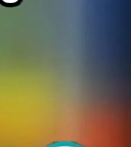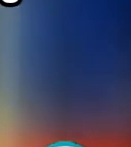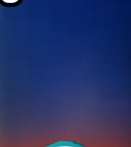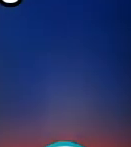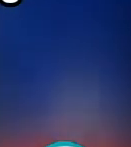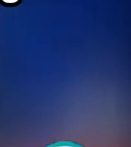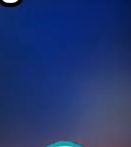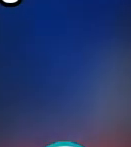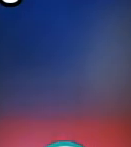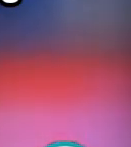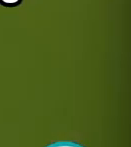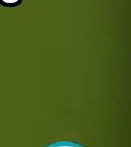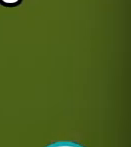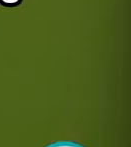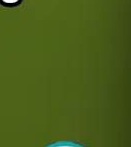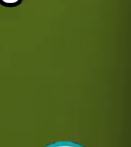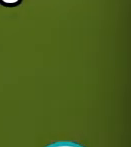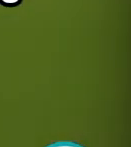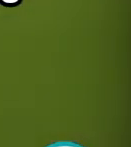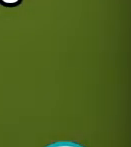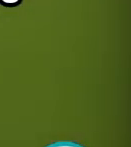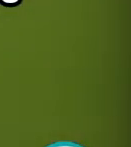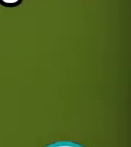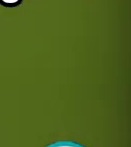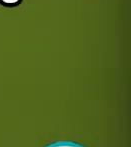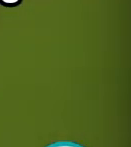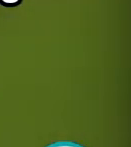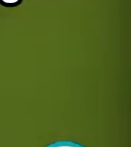por delante frente al Real Betis, con un gol.